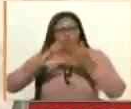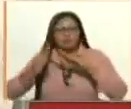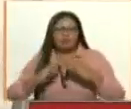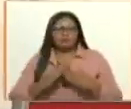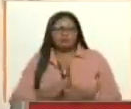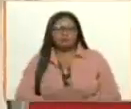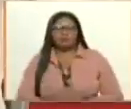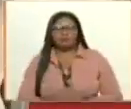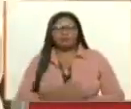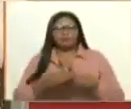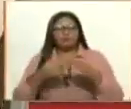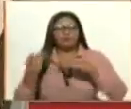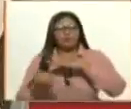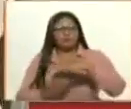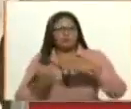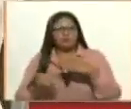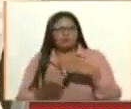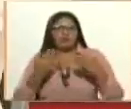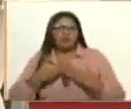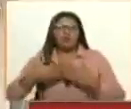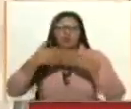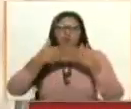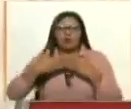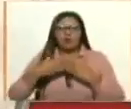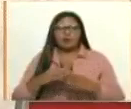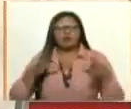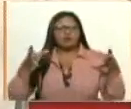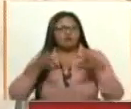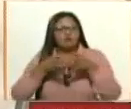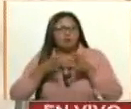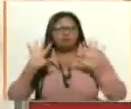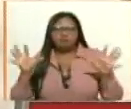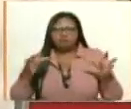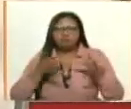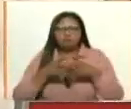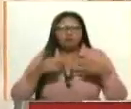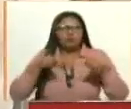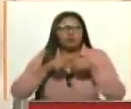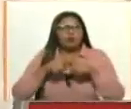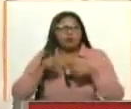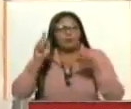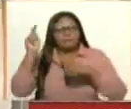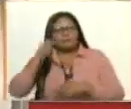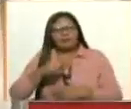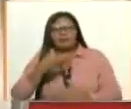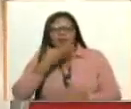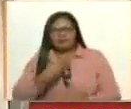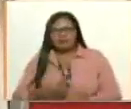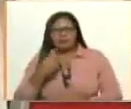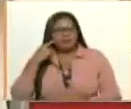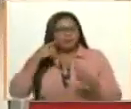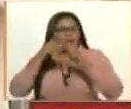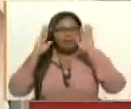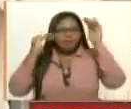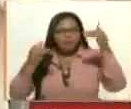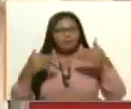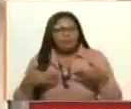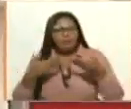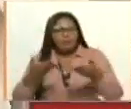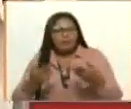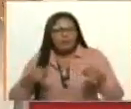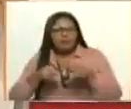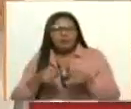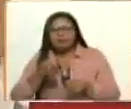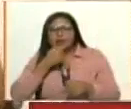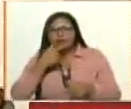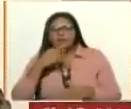a las instituciones, escuelas, grupos, colectivos, que durante el mes de diciembre se dedican a preservar esta